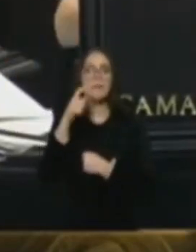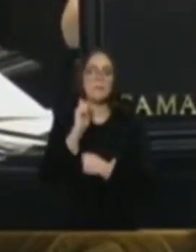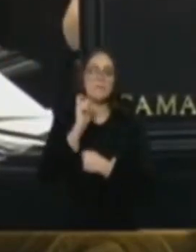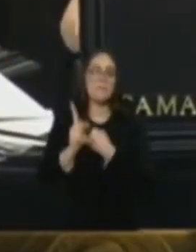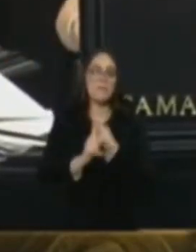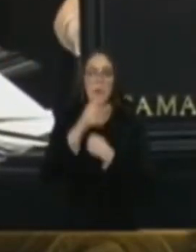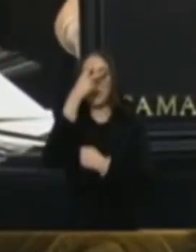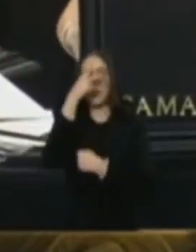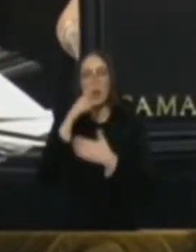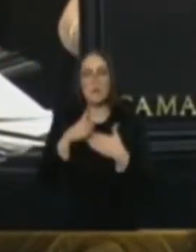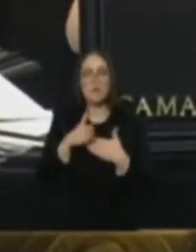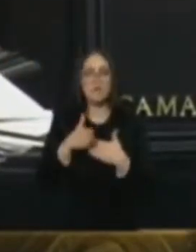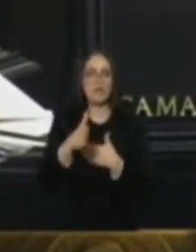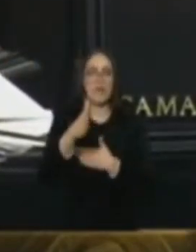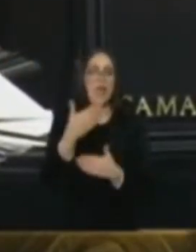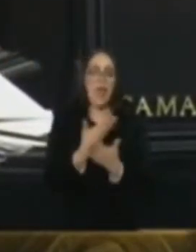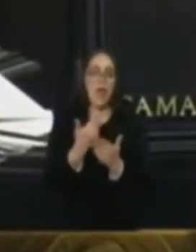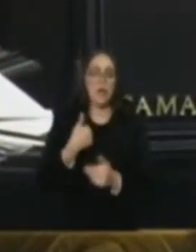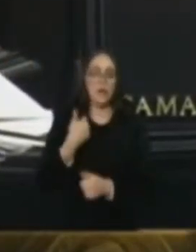Quiero y aprovecho